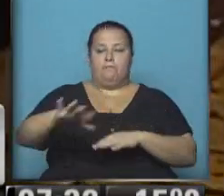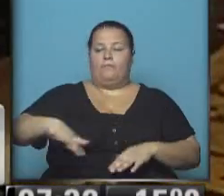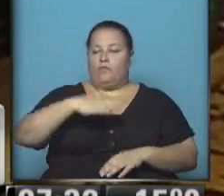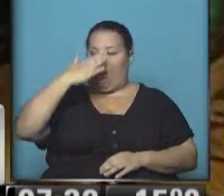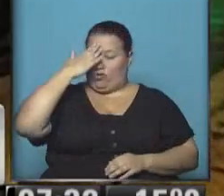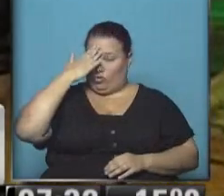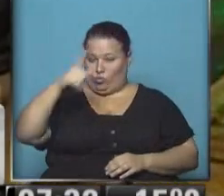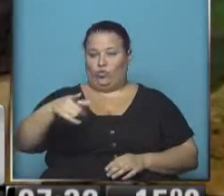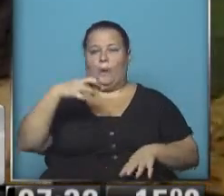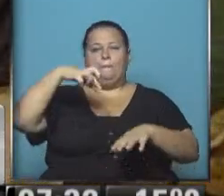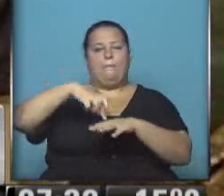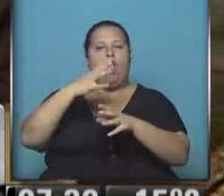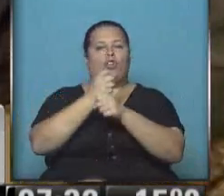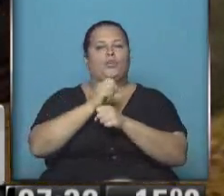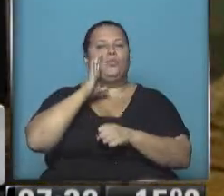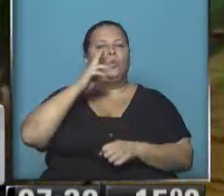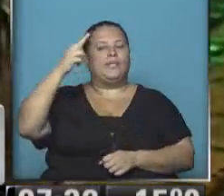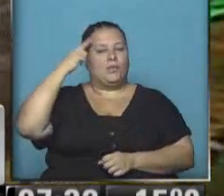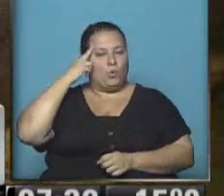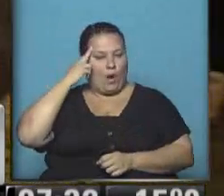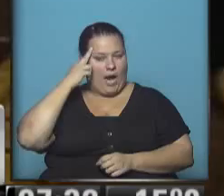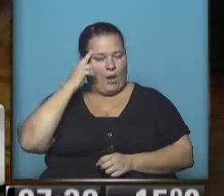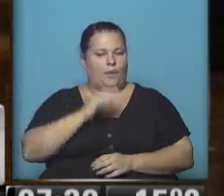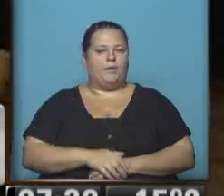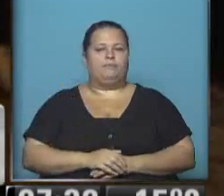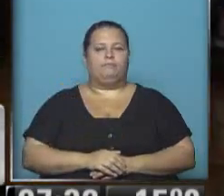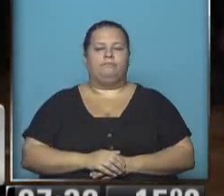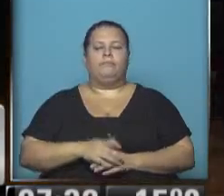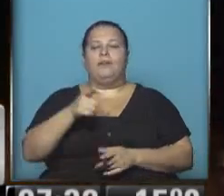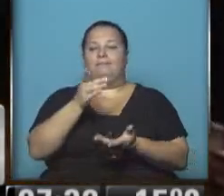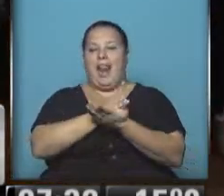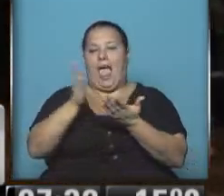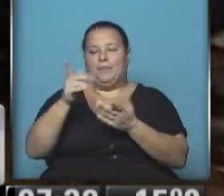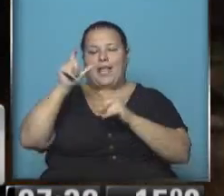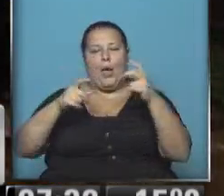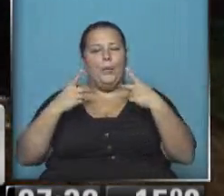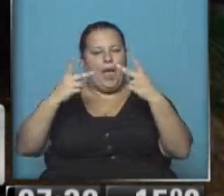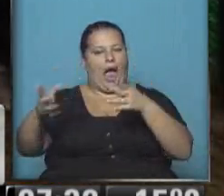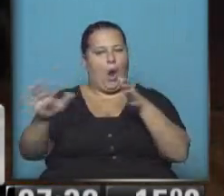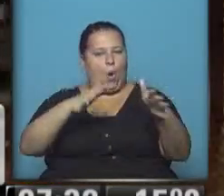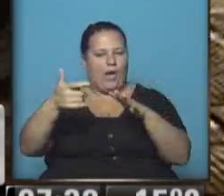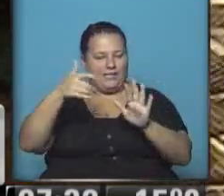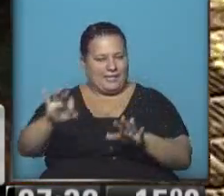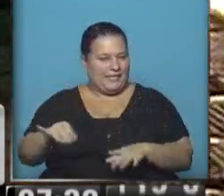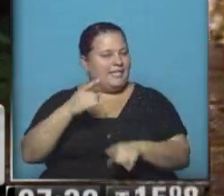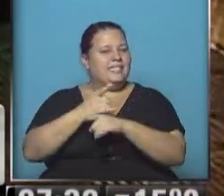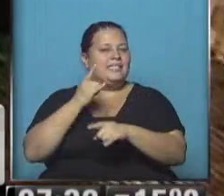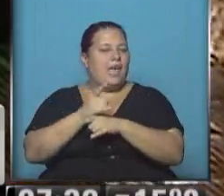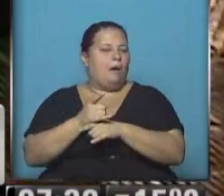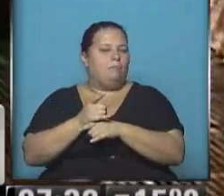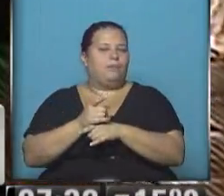en la parada del colectivo 59 que comparte parte del recorrido con las 60 y que naturalmente